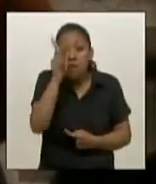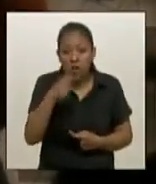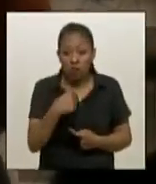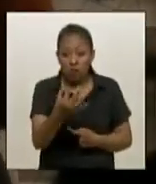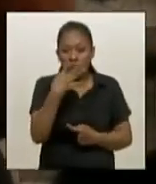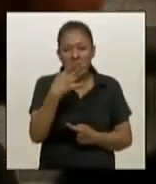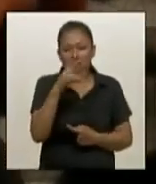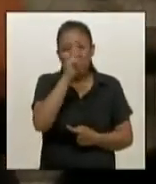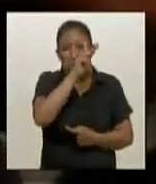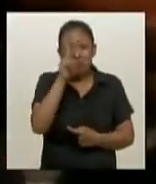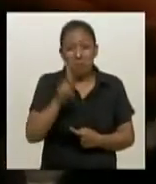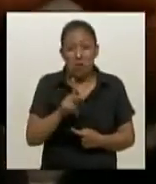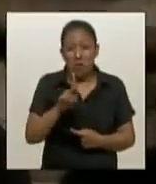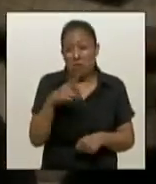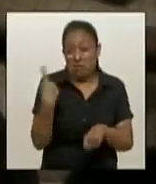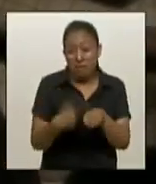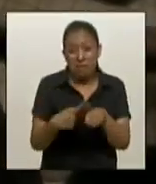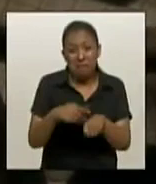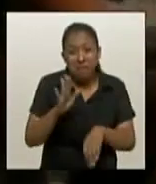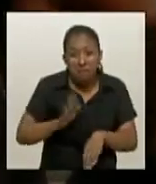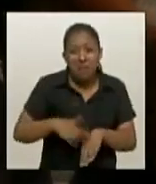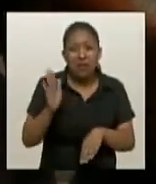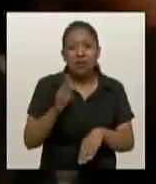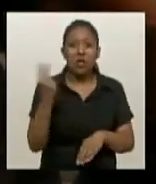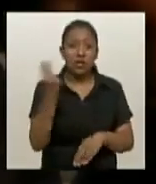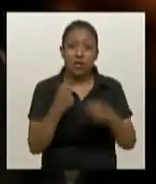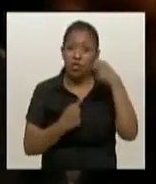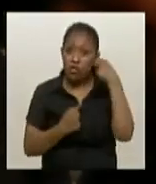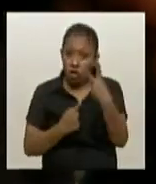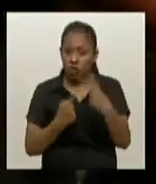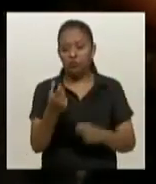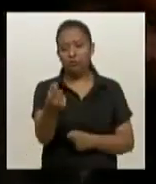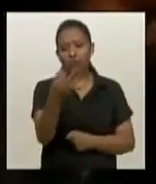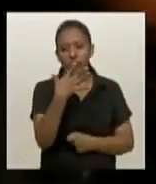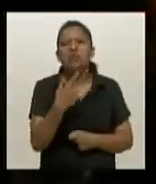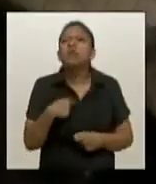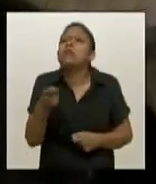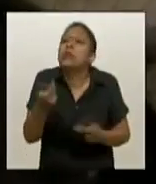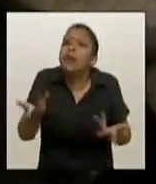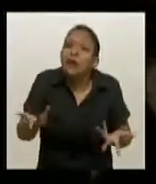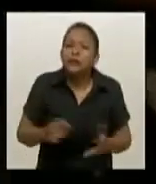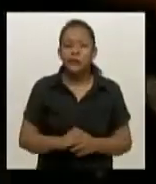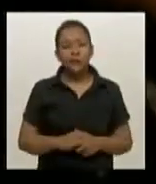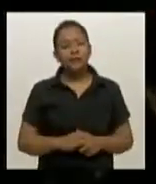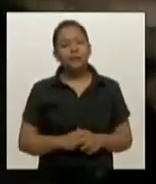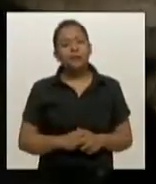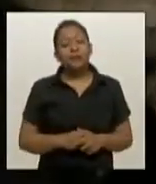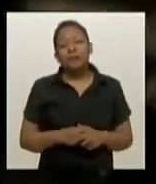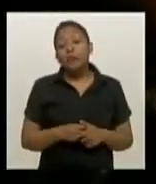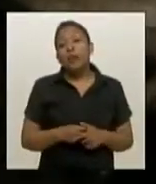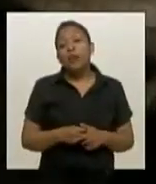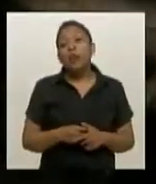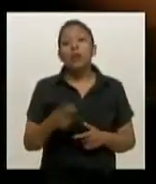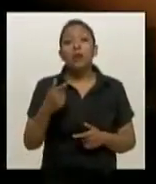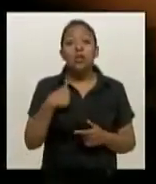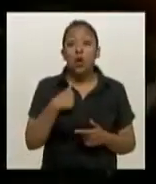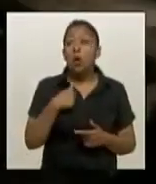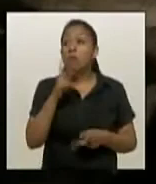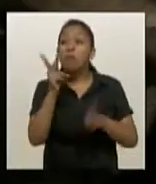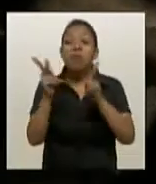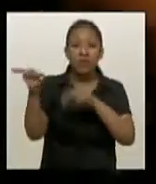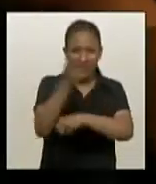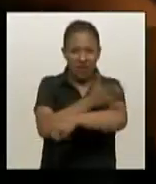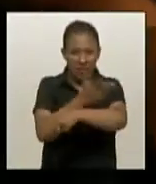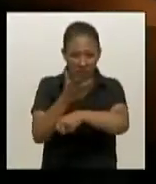pondría yo más enferma. Tienen que ser mis 2 dosis. ¿Y qué haces entonces? hablar con los